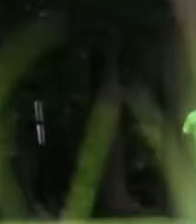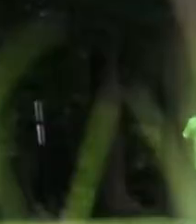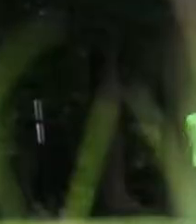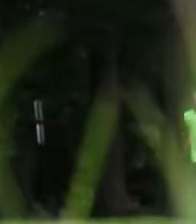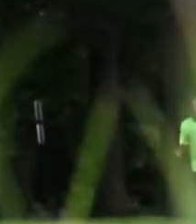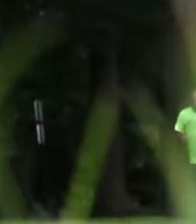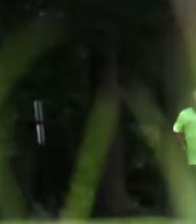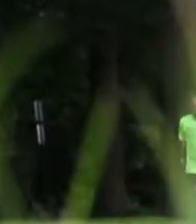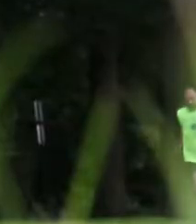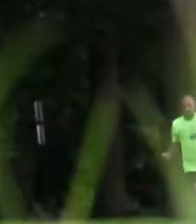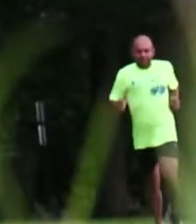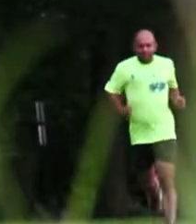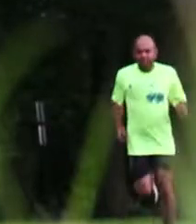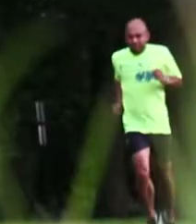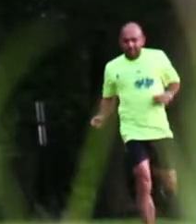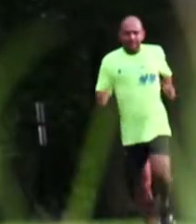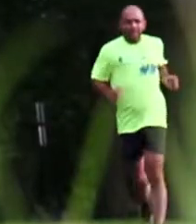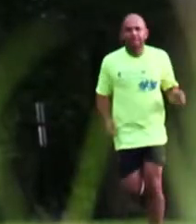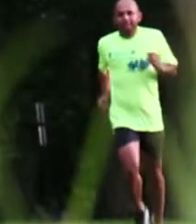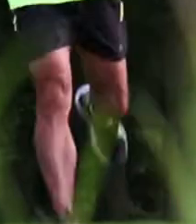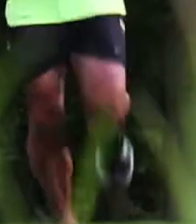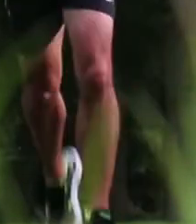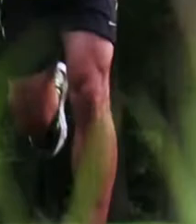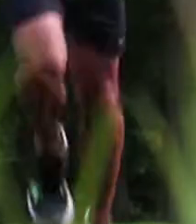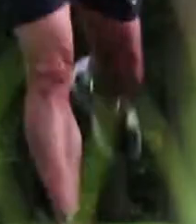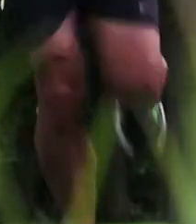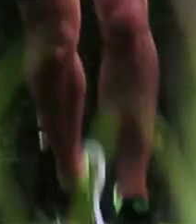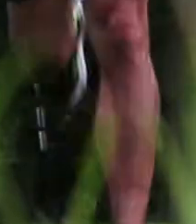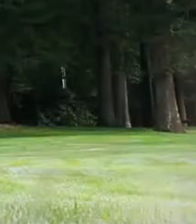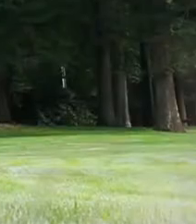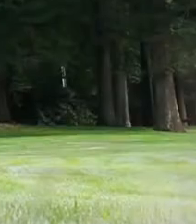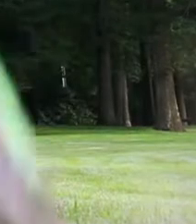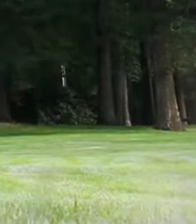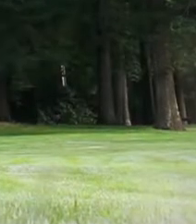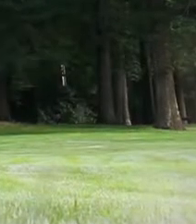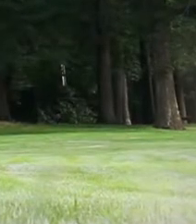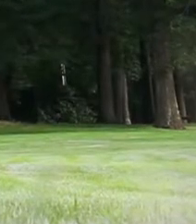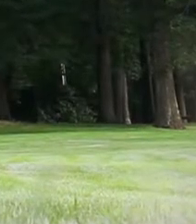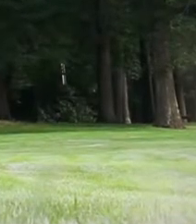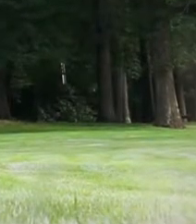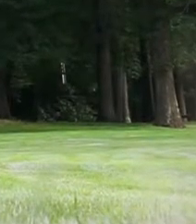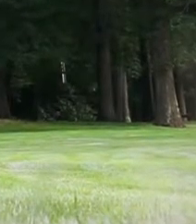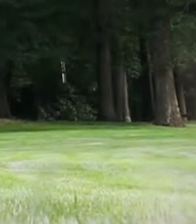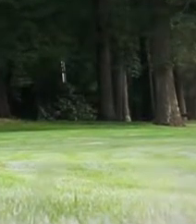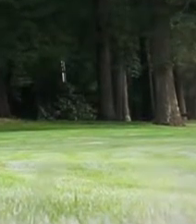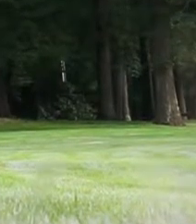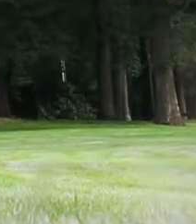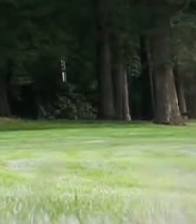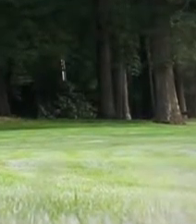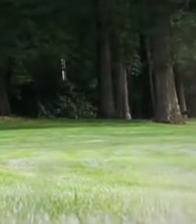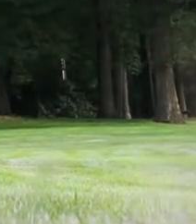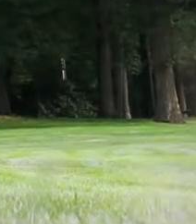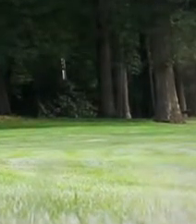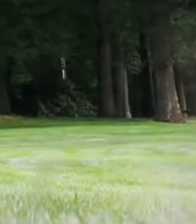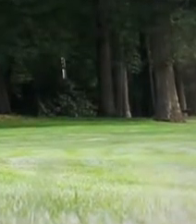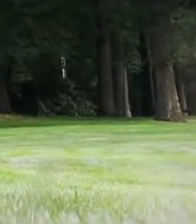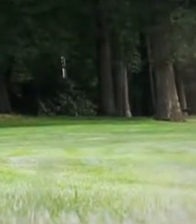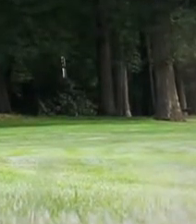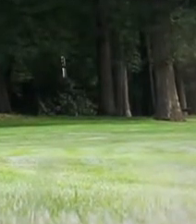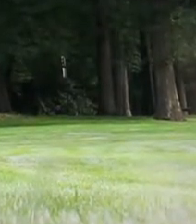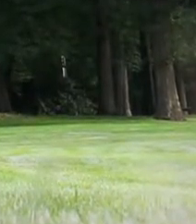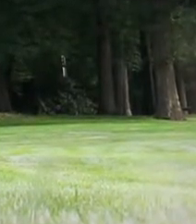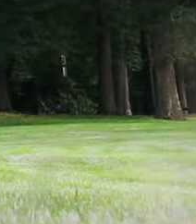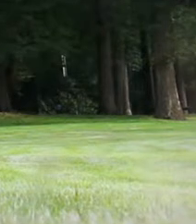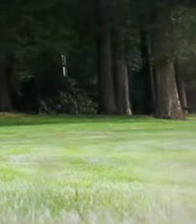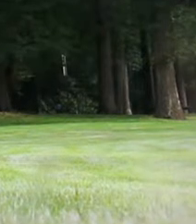ahí para desestresarse un poco y de llegar a la casa, bañarse, comer